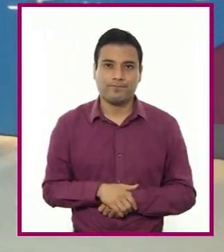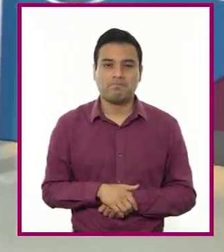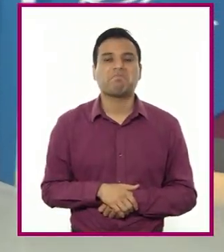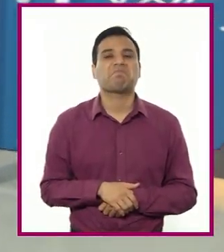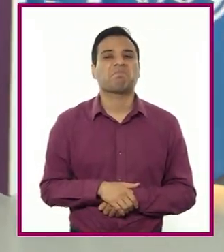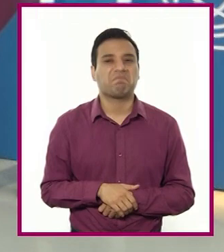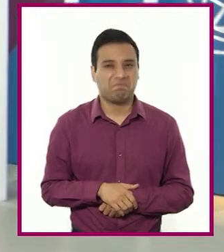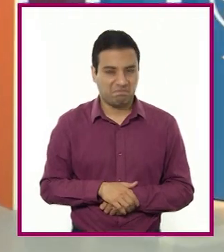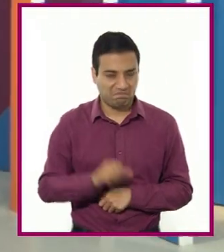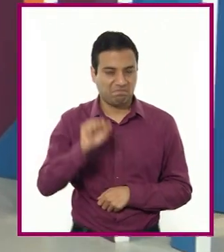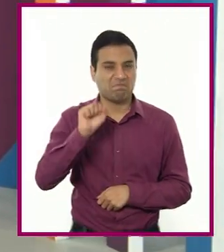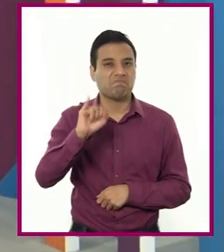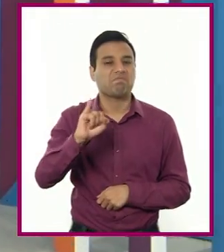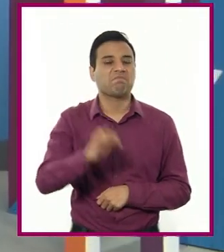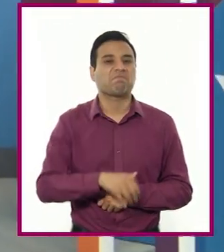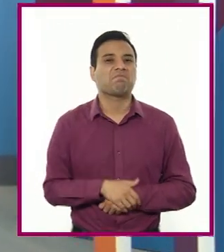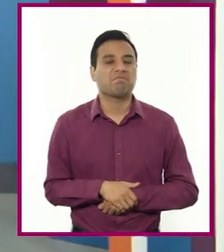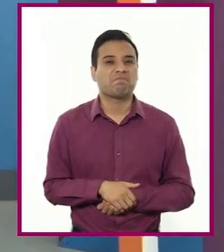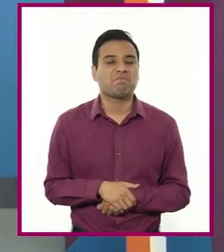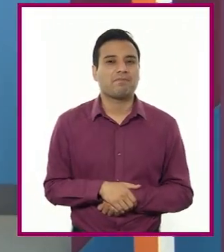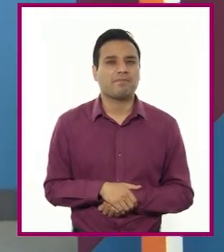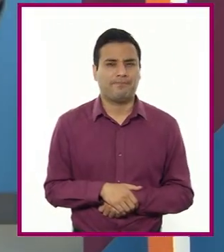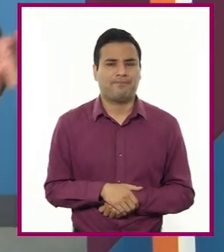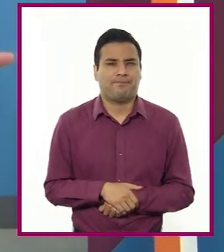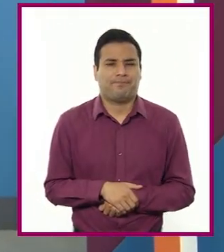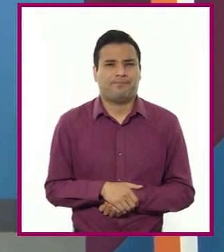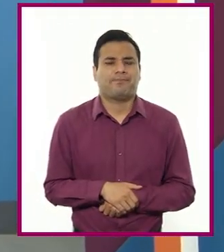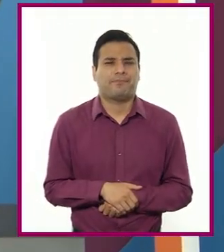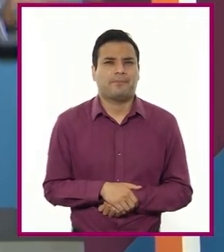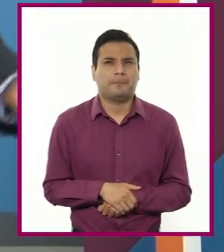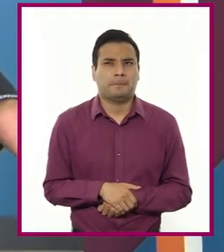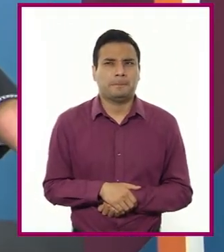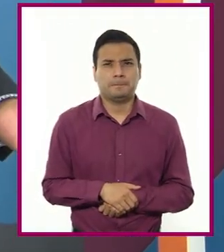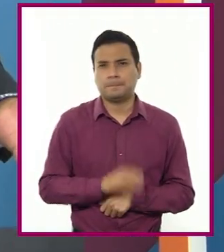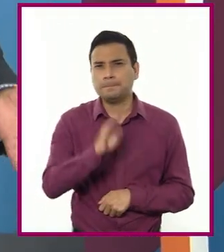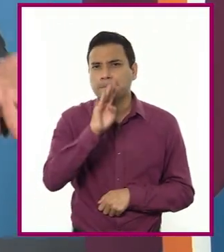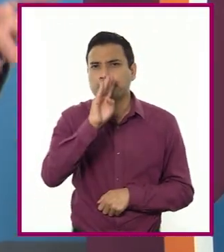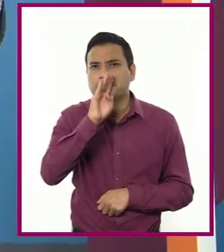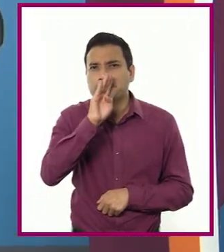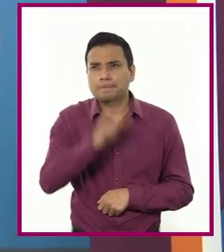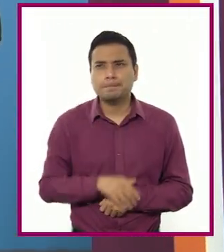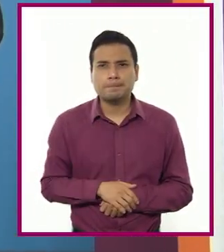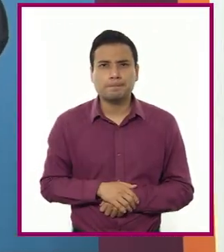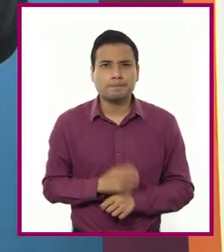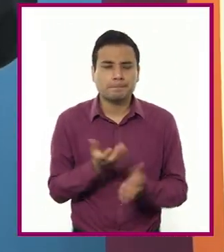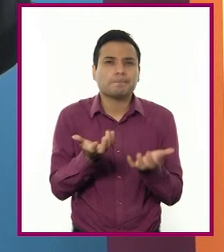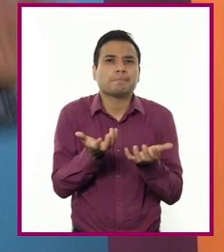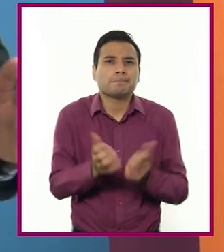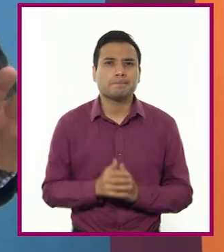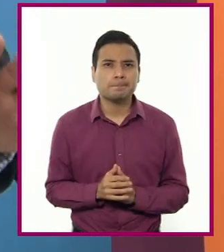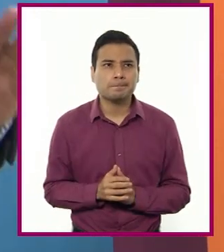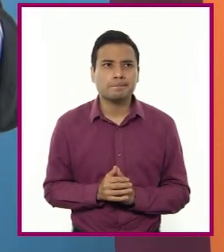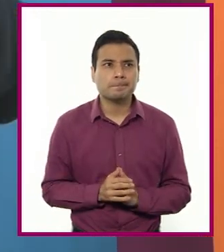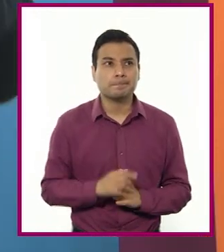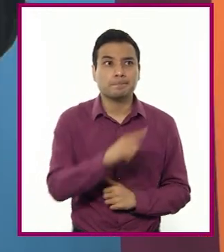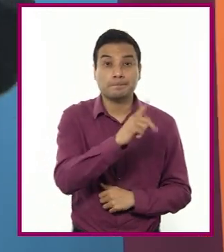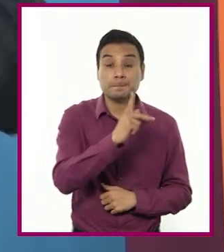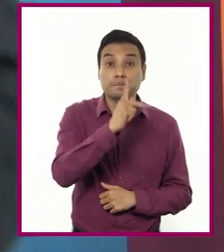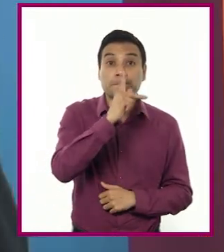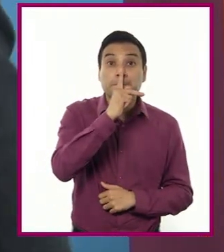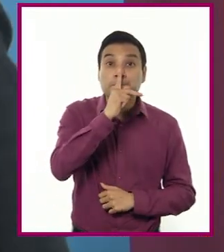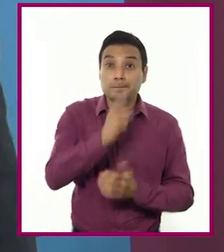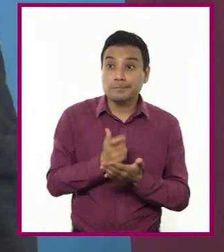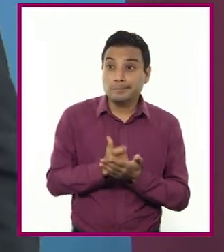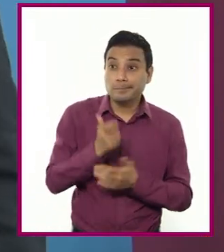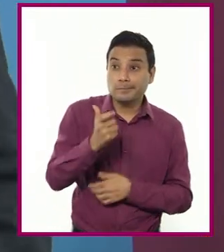Totalmente de acuerdo, maestra Bernardina. Pero, ¿qué podría hacer la mamá de Chabelita para buscar que se protejan los derechos